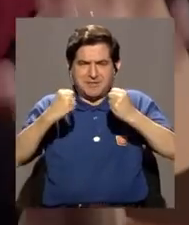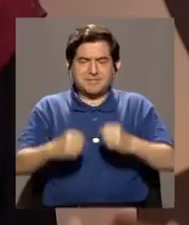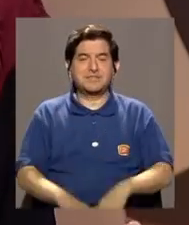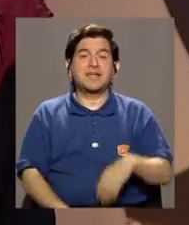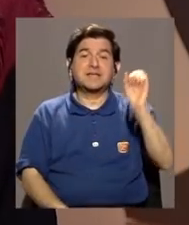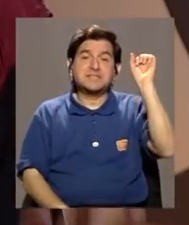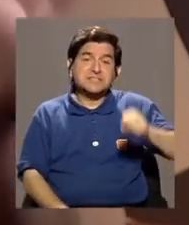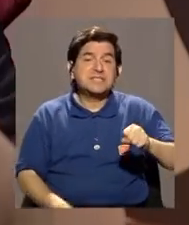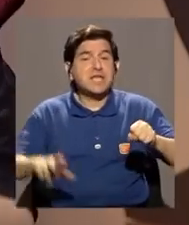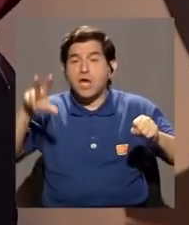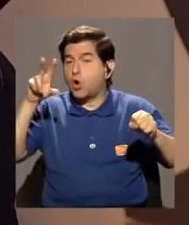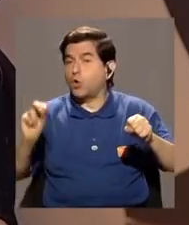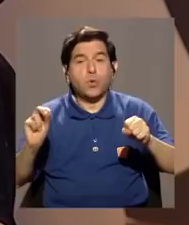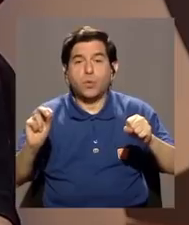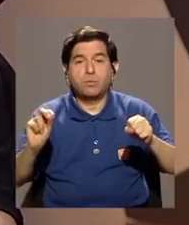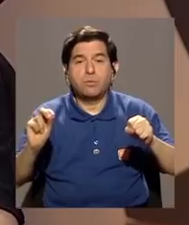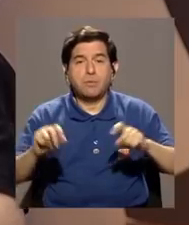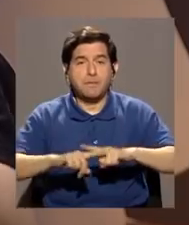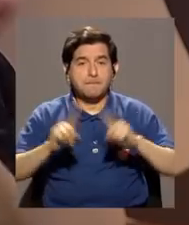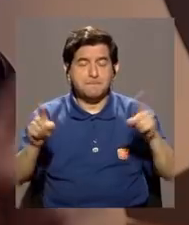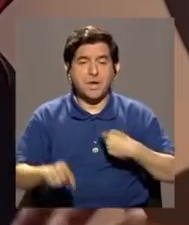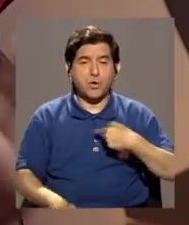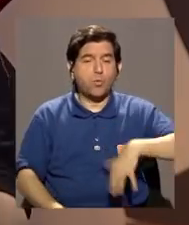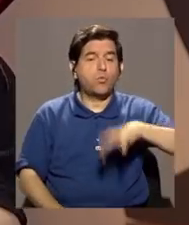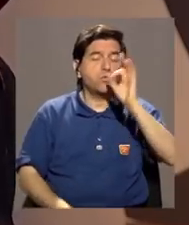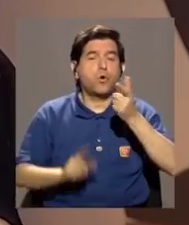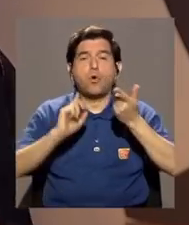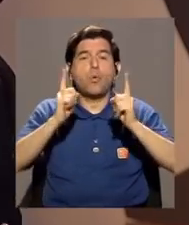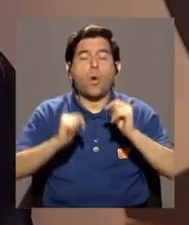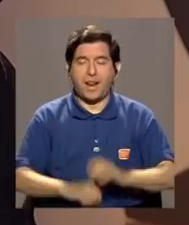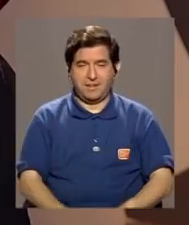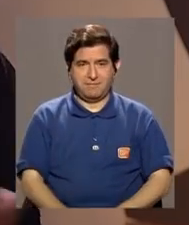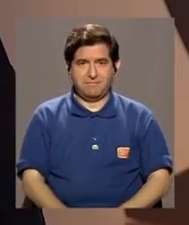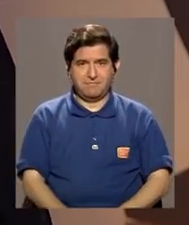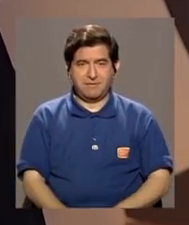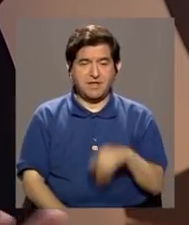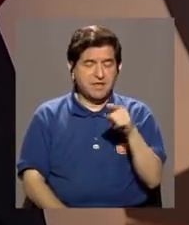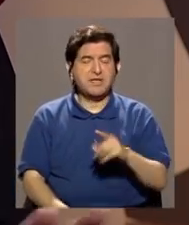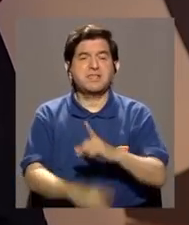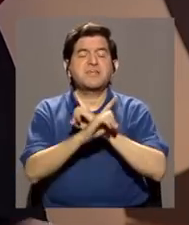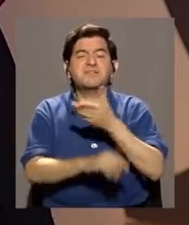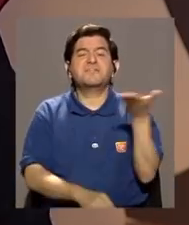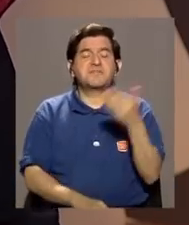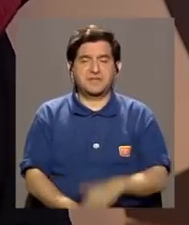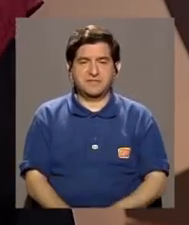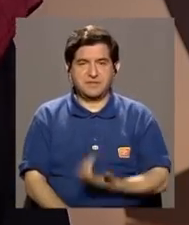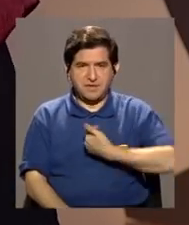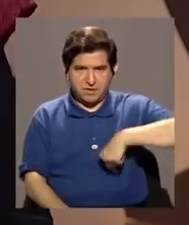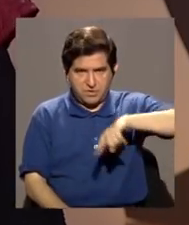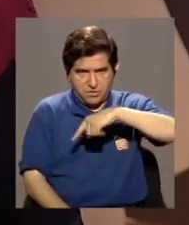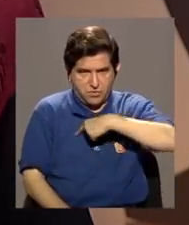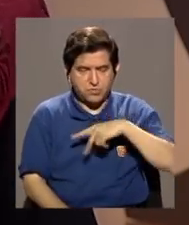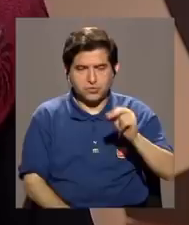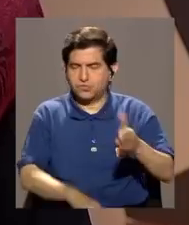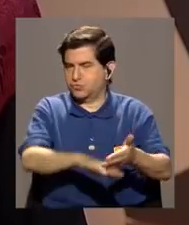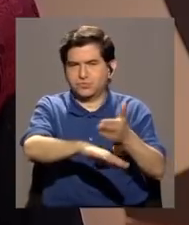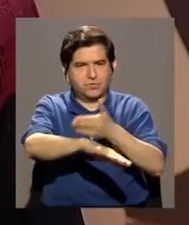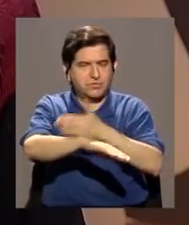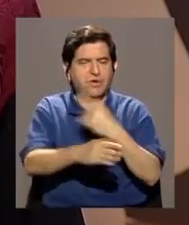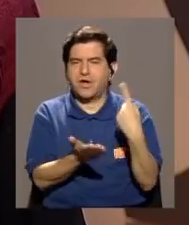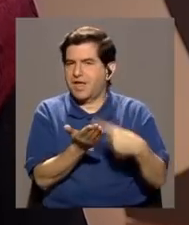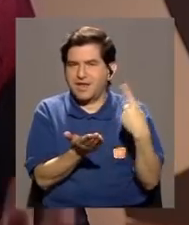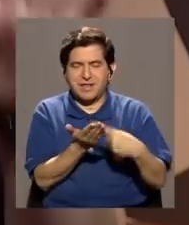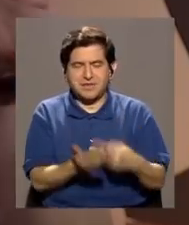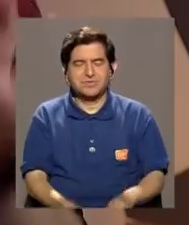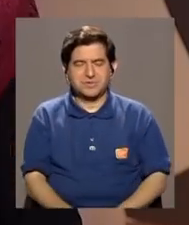es un sí o es uno pero no tiene que elegir en cuál lado va a estar y que lo que va a defender no vamos a avanzar en